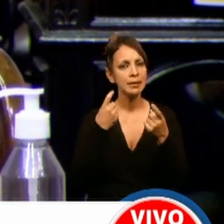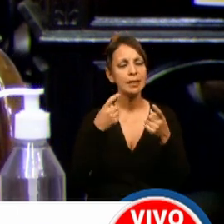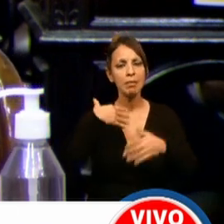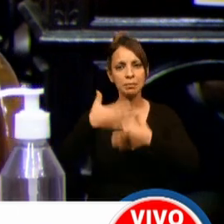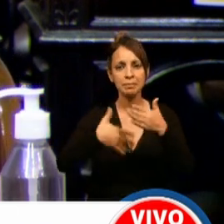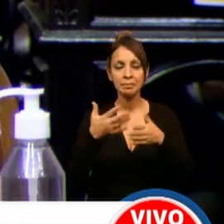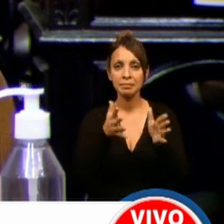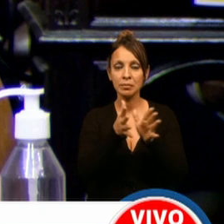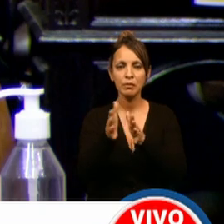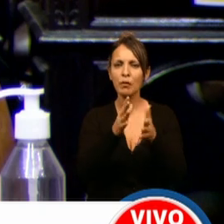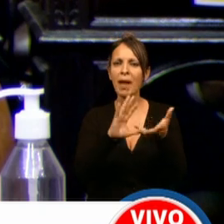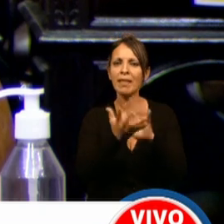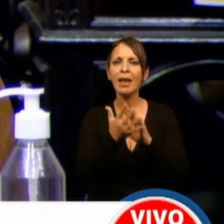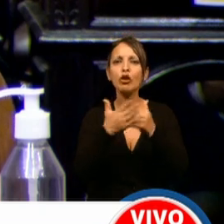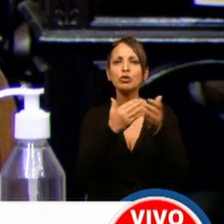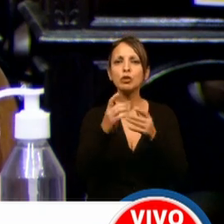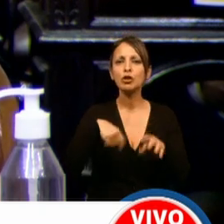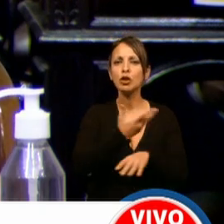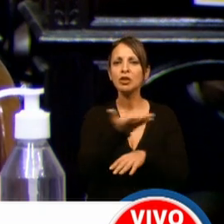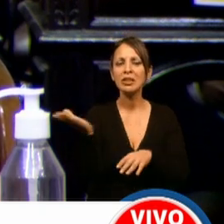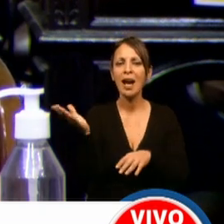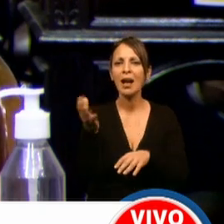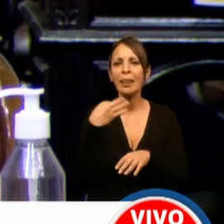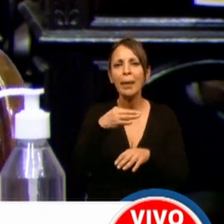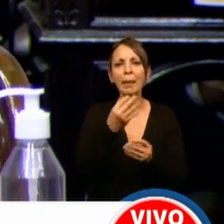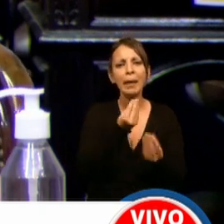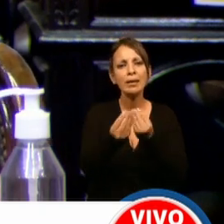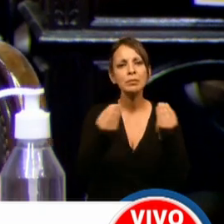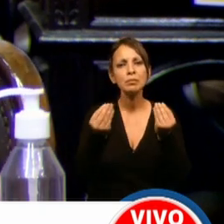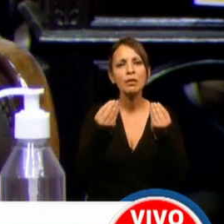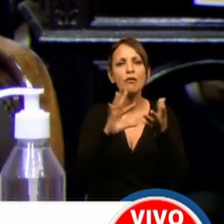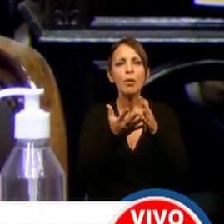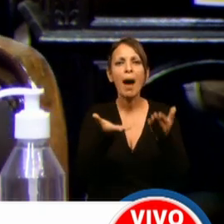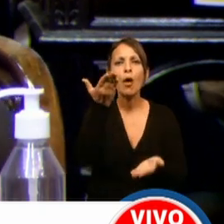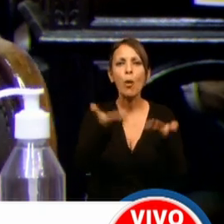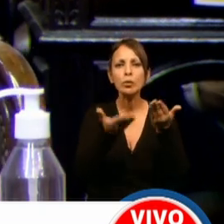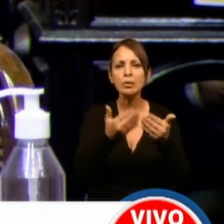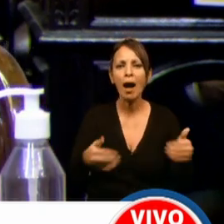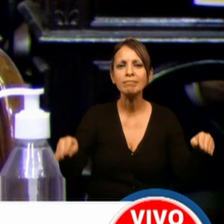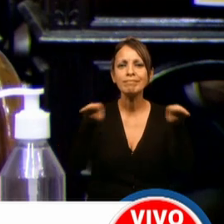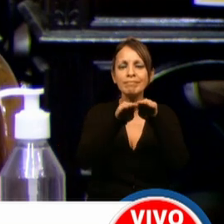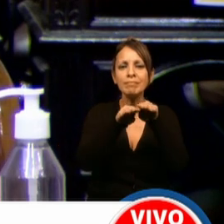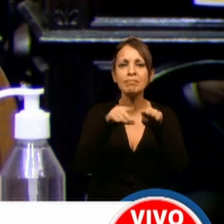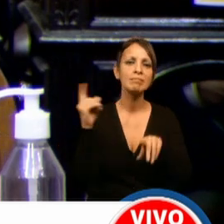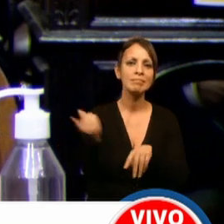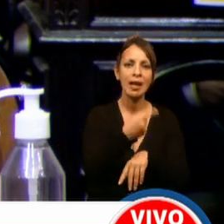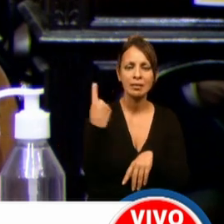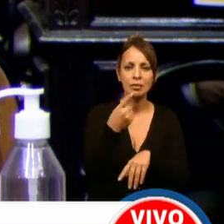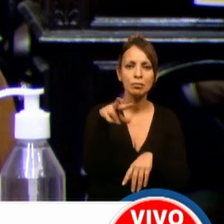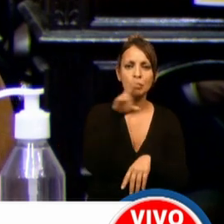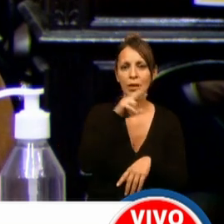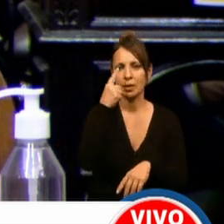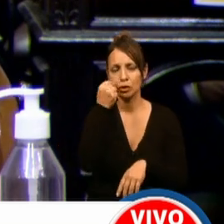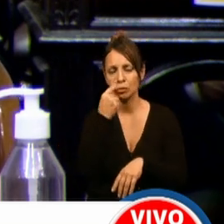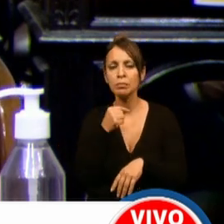concepción social diferente que represente de la manera más justa a todos ya todas se